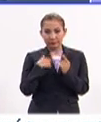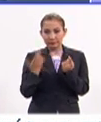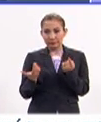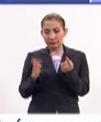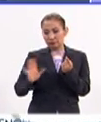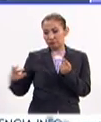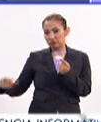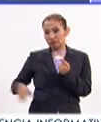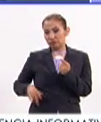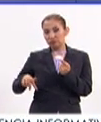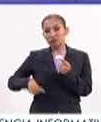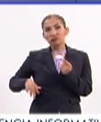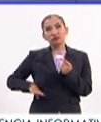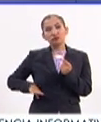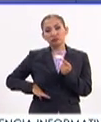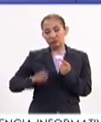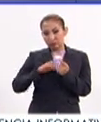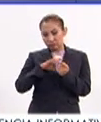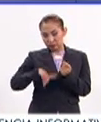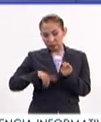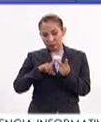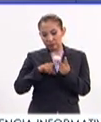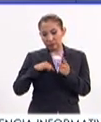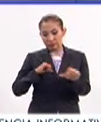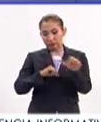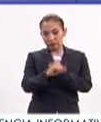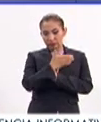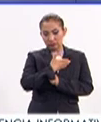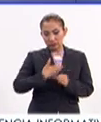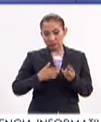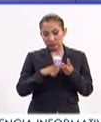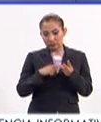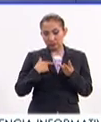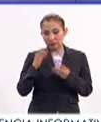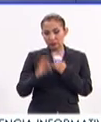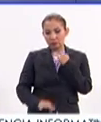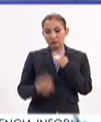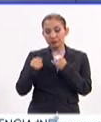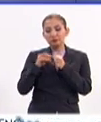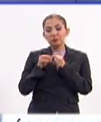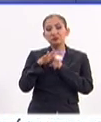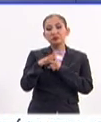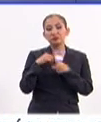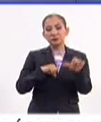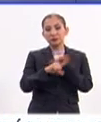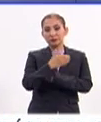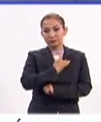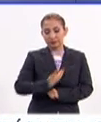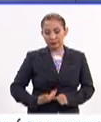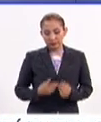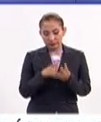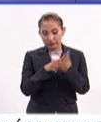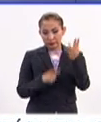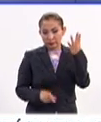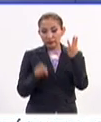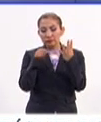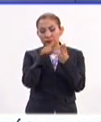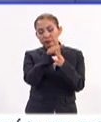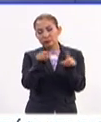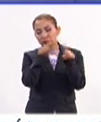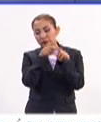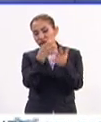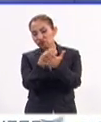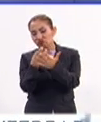estilo personal de gobernar, La sucesión presidencial y Desenlaces y consecuencias de la sucesión presidencial, donde hizo